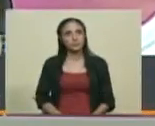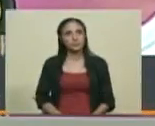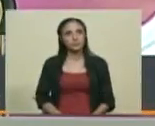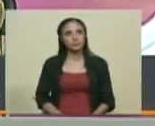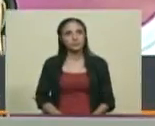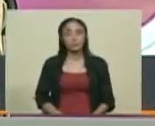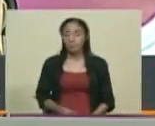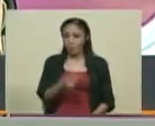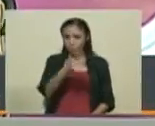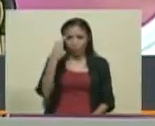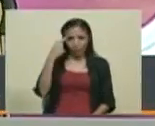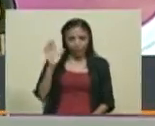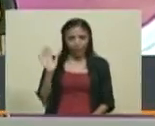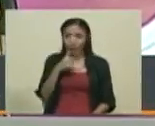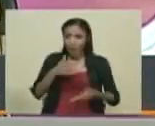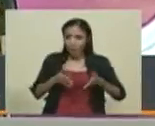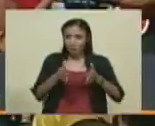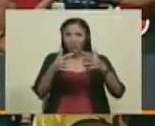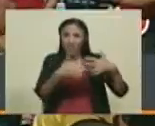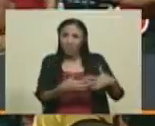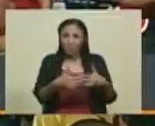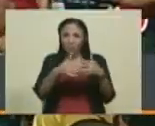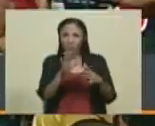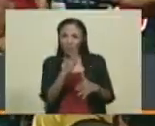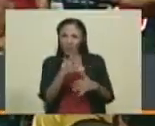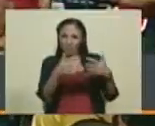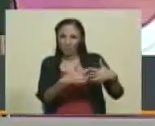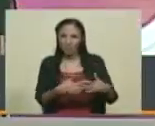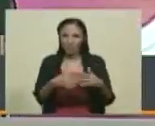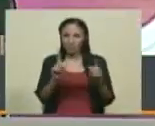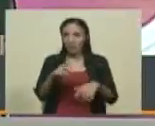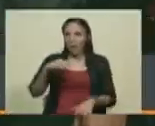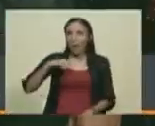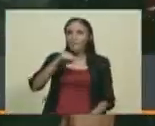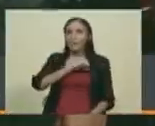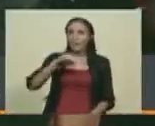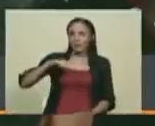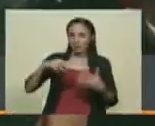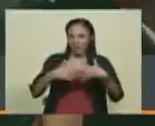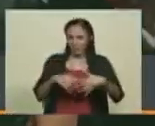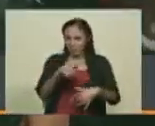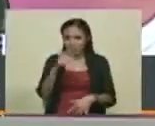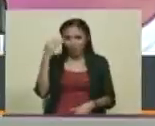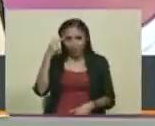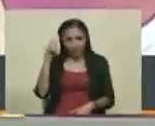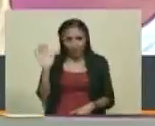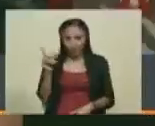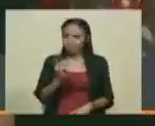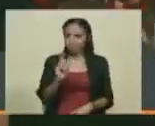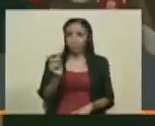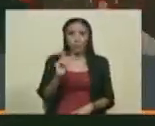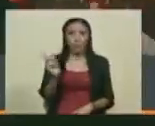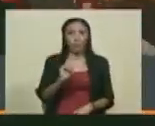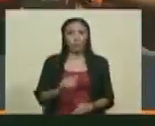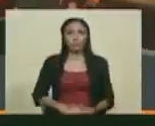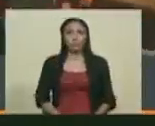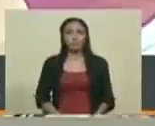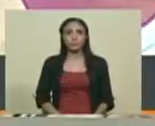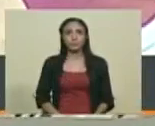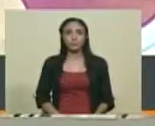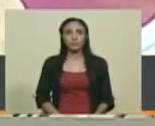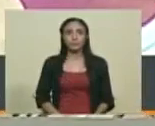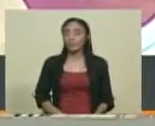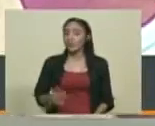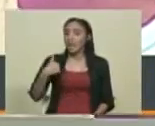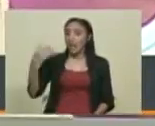creen que el camino es el capitalismo? No. ¿La privatización? No. ¿El neoliberalismo? No. ¿Que